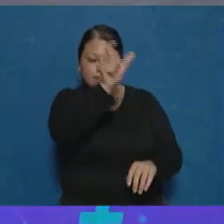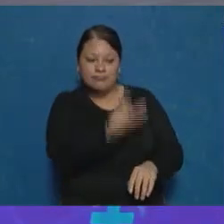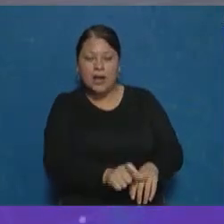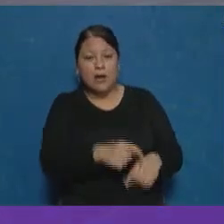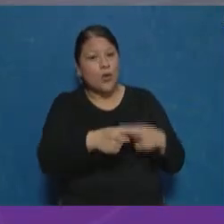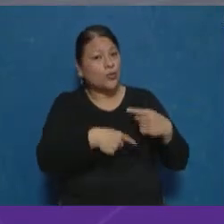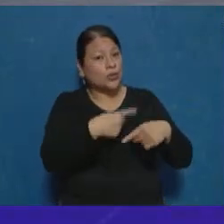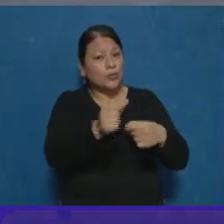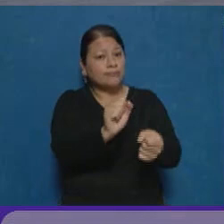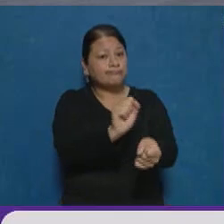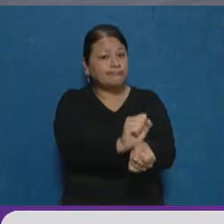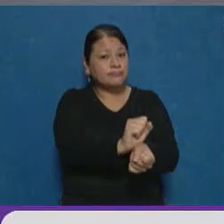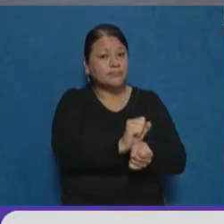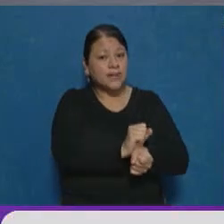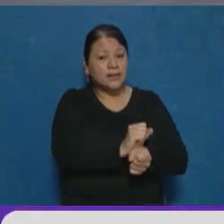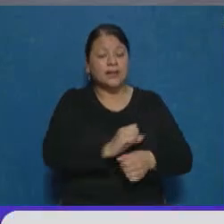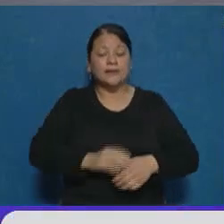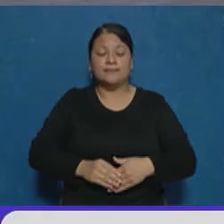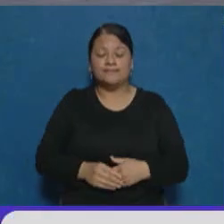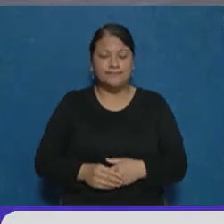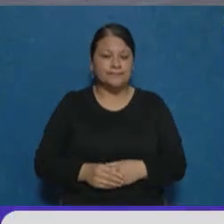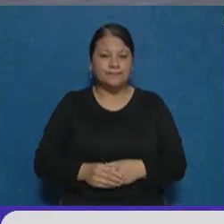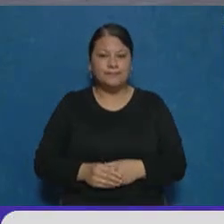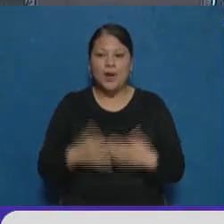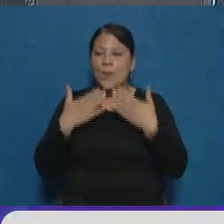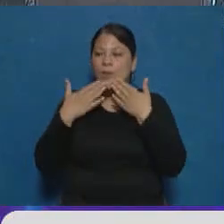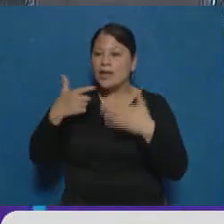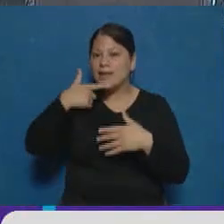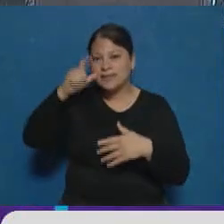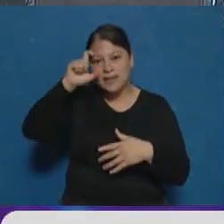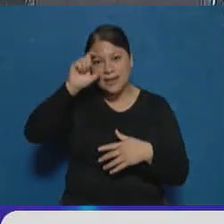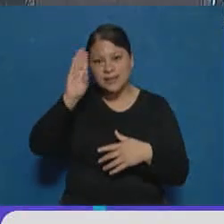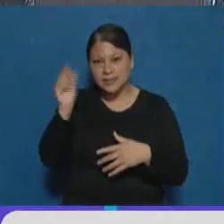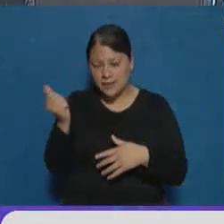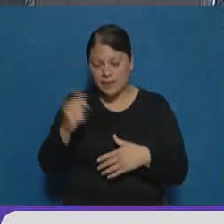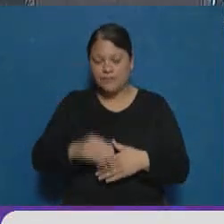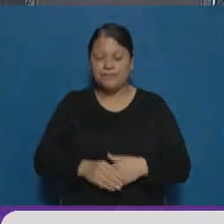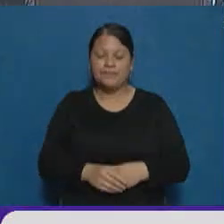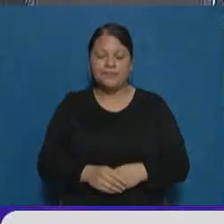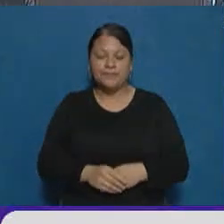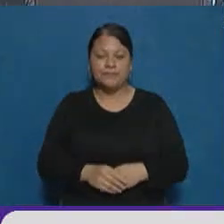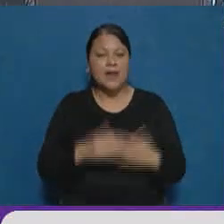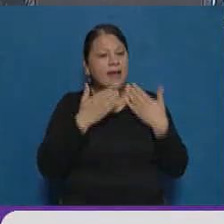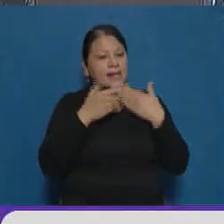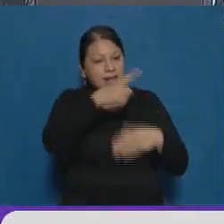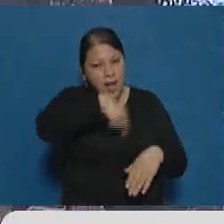siga detenida en penitenciaría. Muchas gracias, Eva. A ustedes.